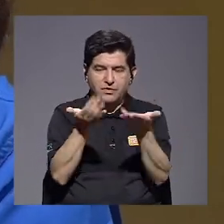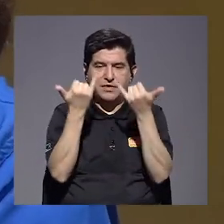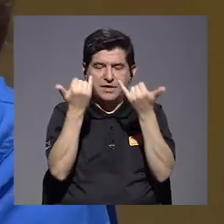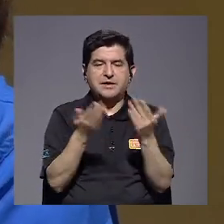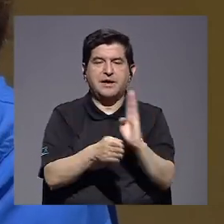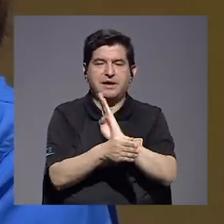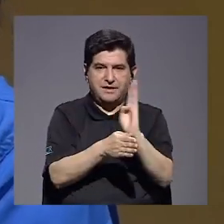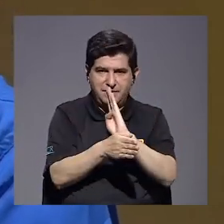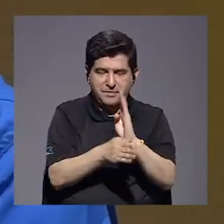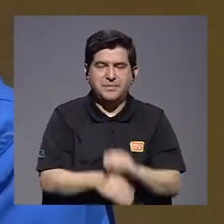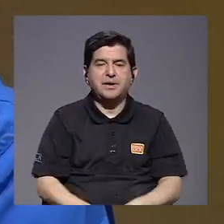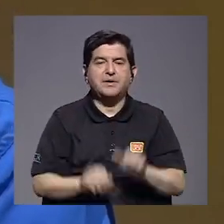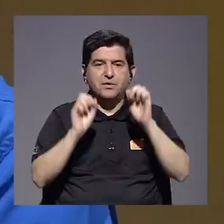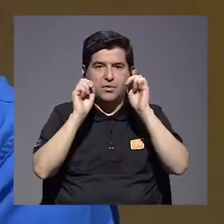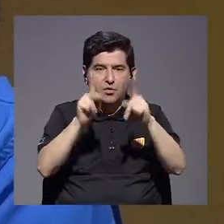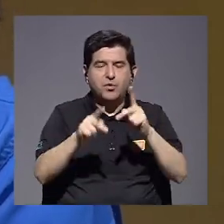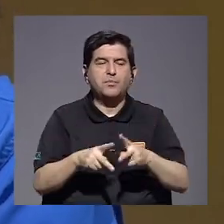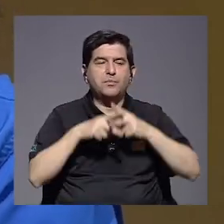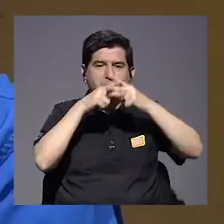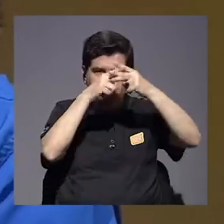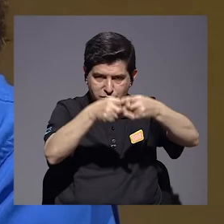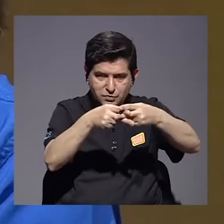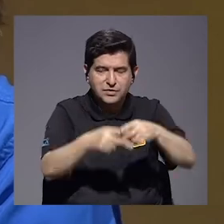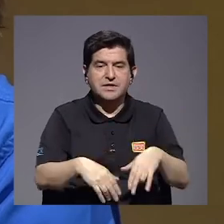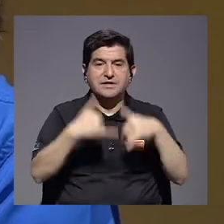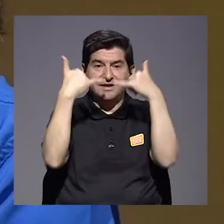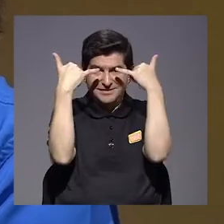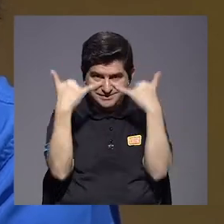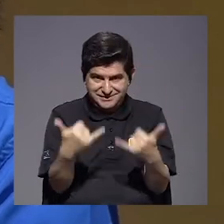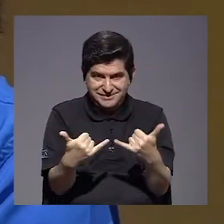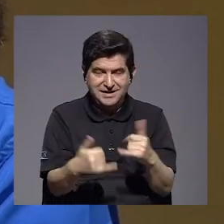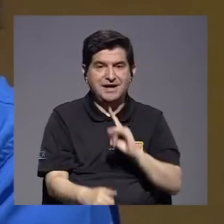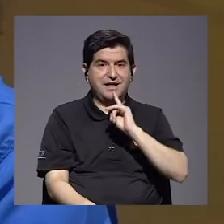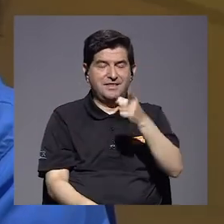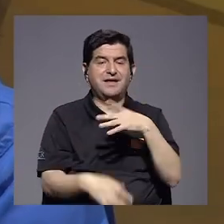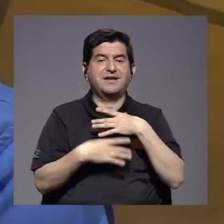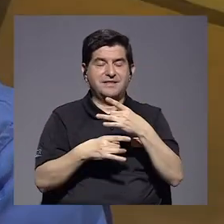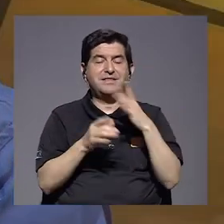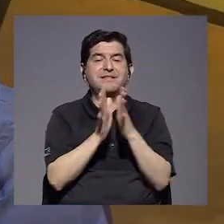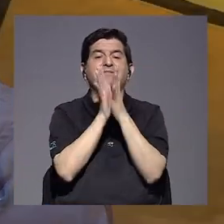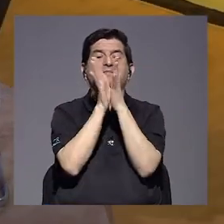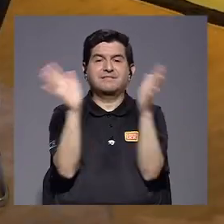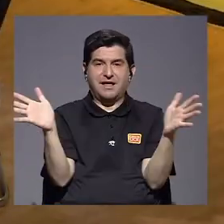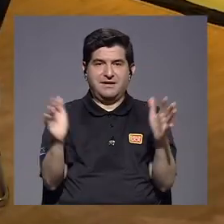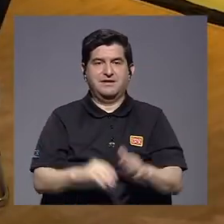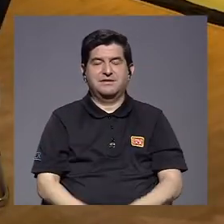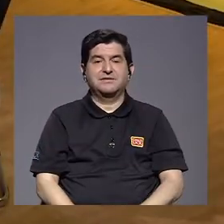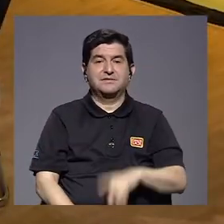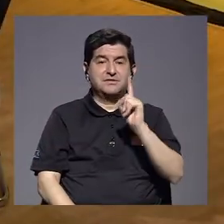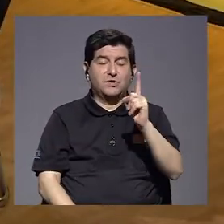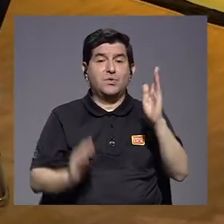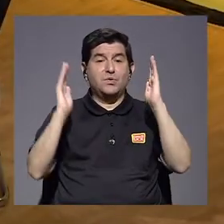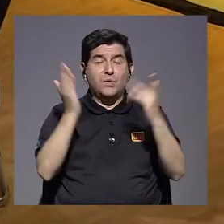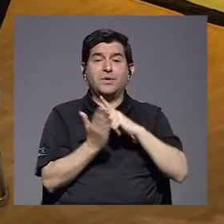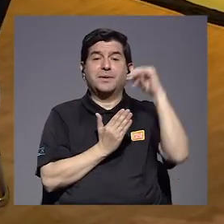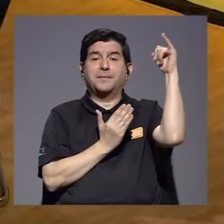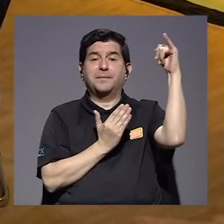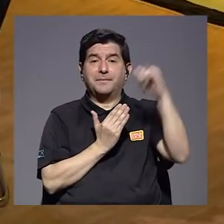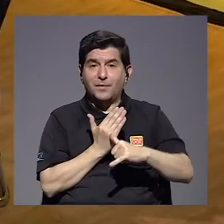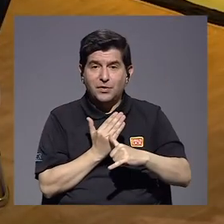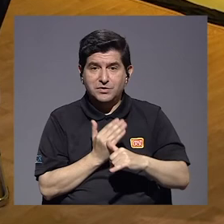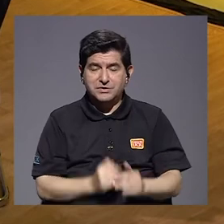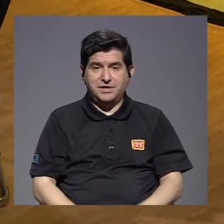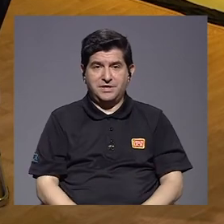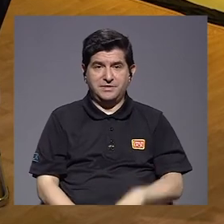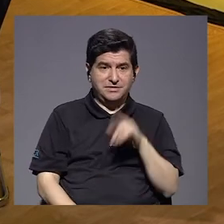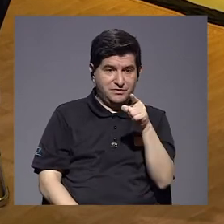banco para lo que es la posibilidad del préstamo, ya fue declarado de interés público. Es uno de los grandes proyectos que